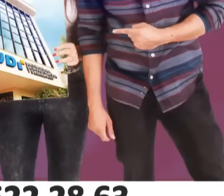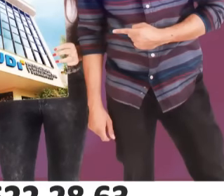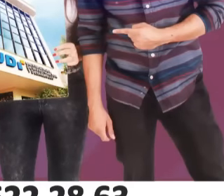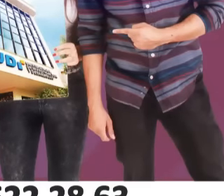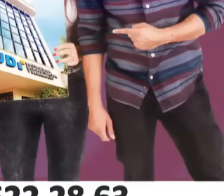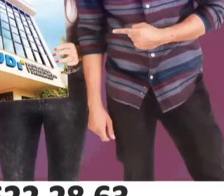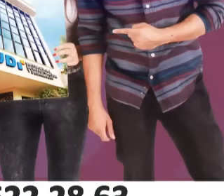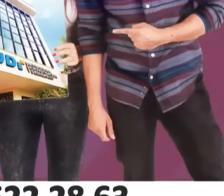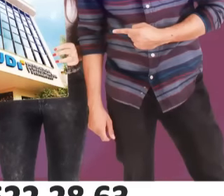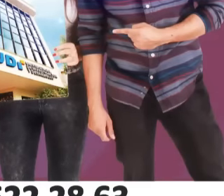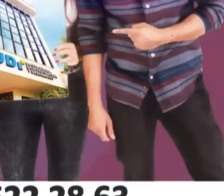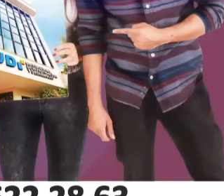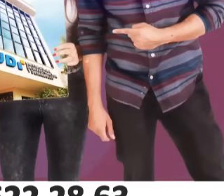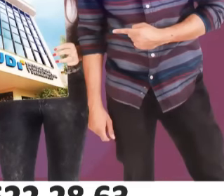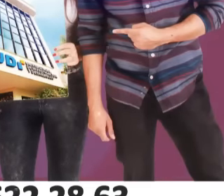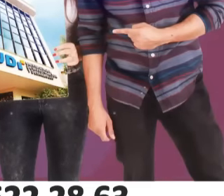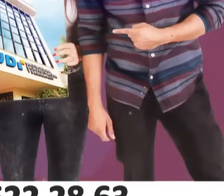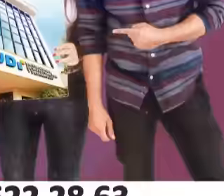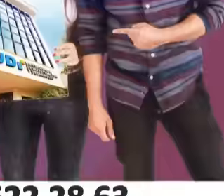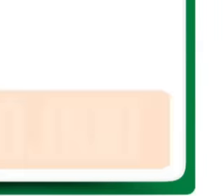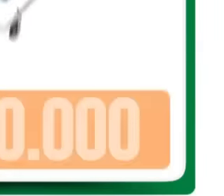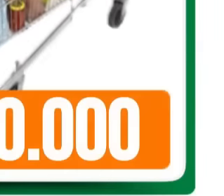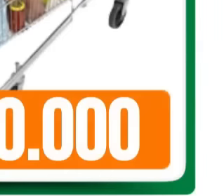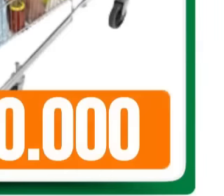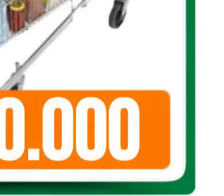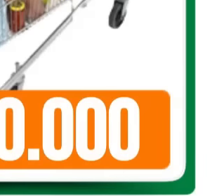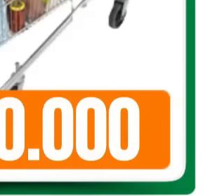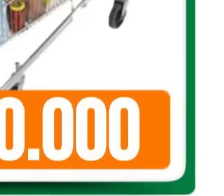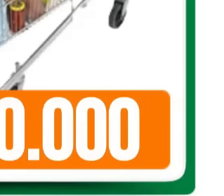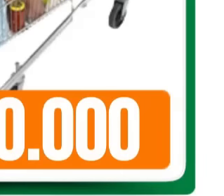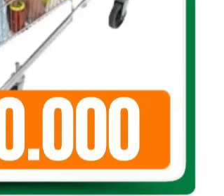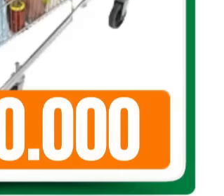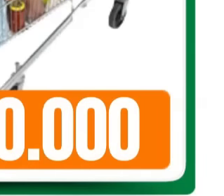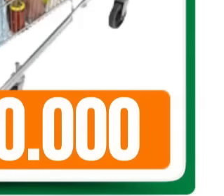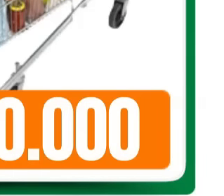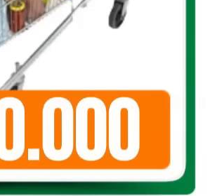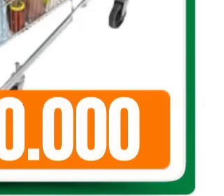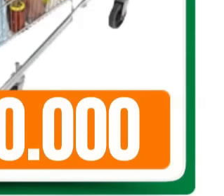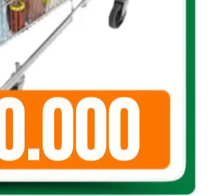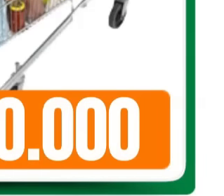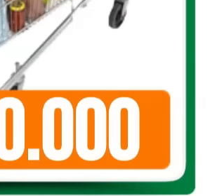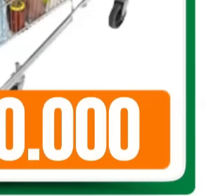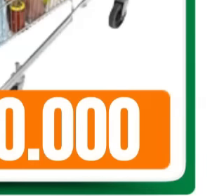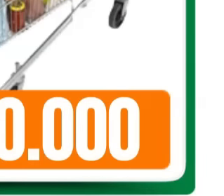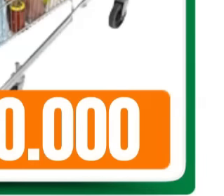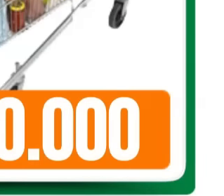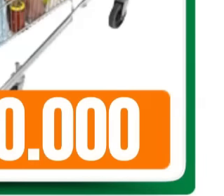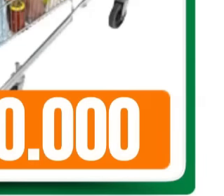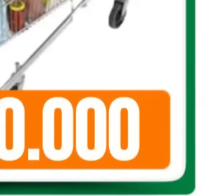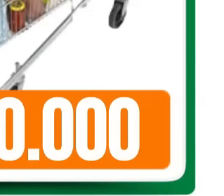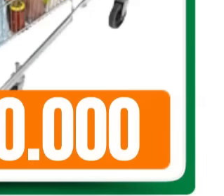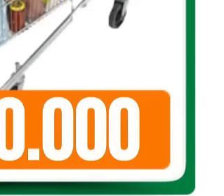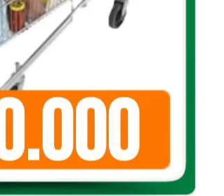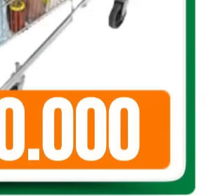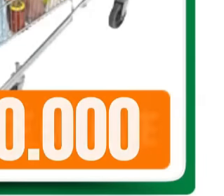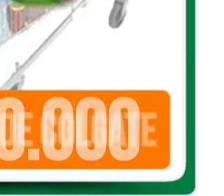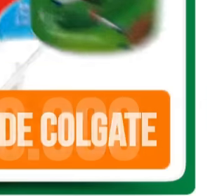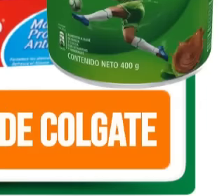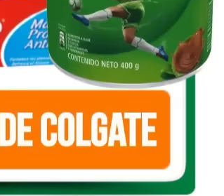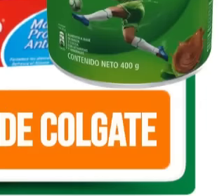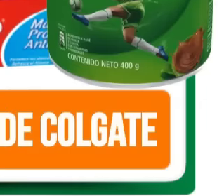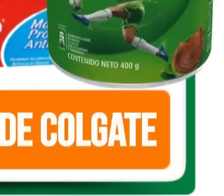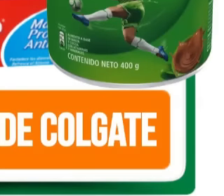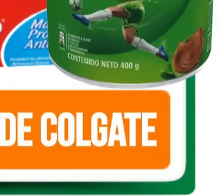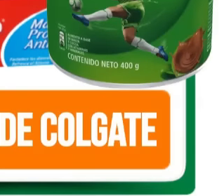UDI. Educación de calidad. Gran oferta Autoservicio La Quinta por mercados familiares superiores a 100 mil pesos,